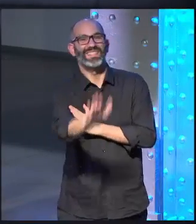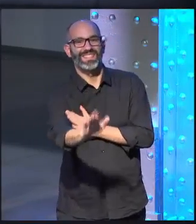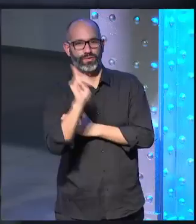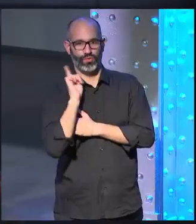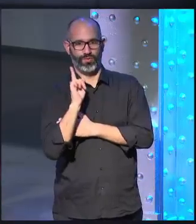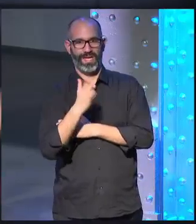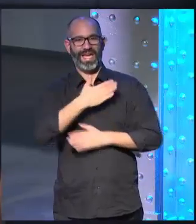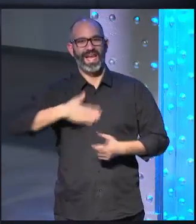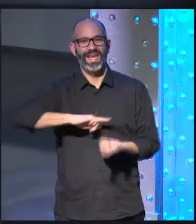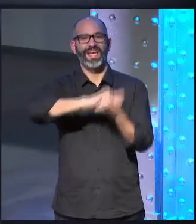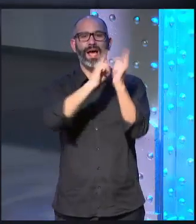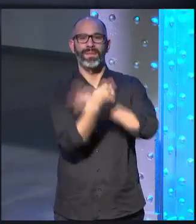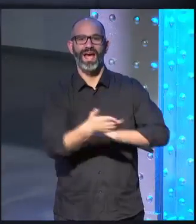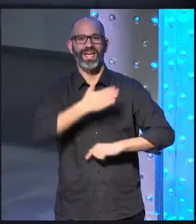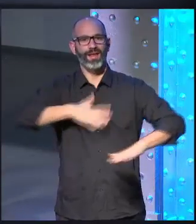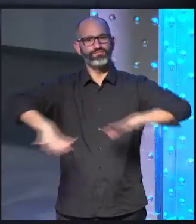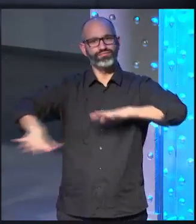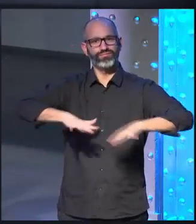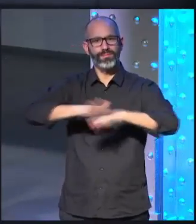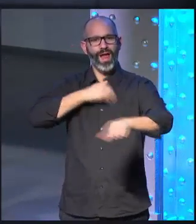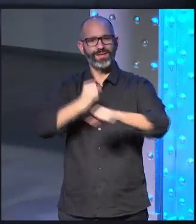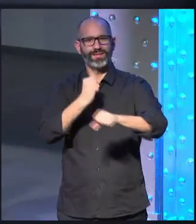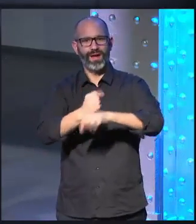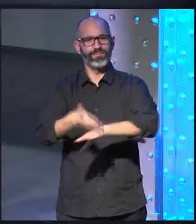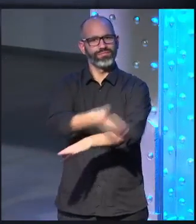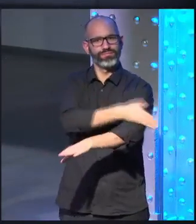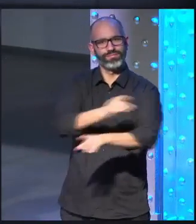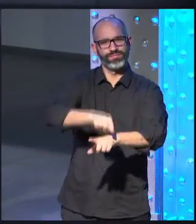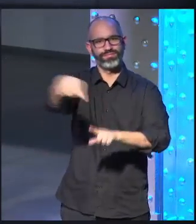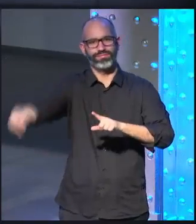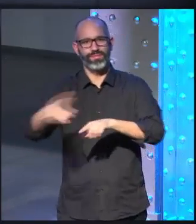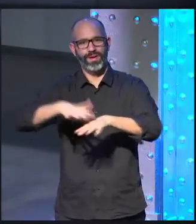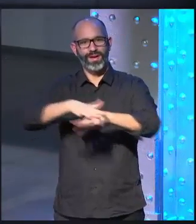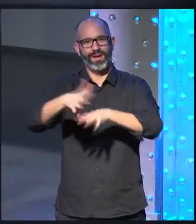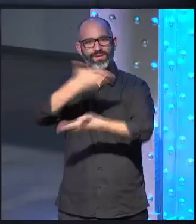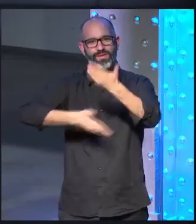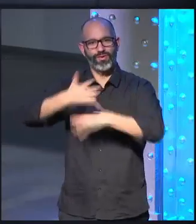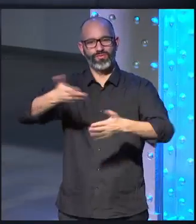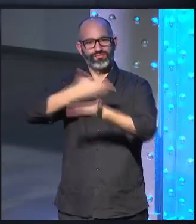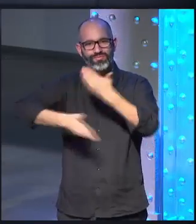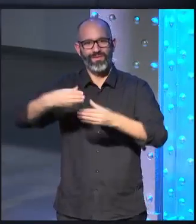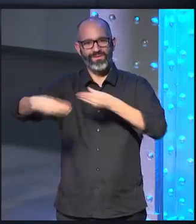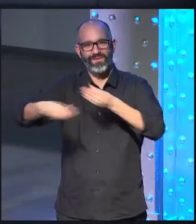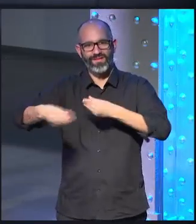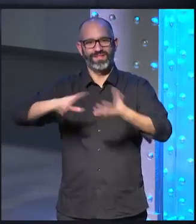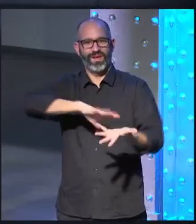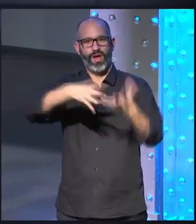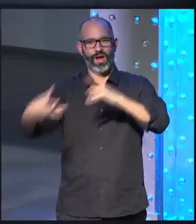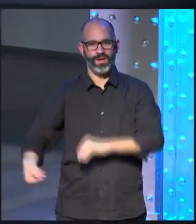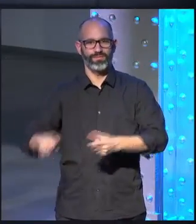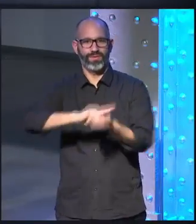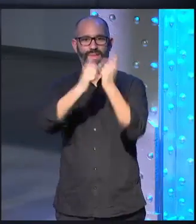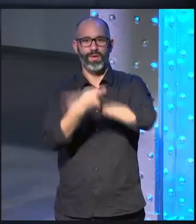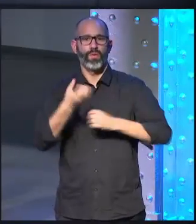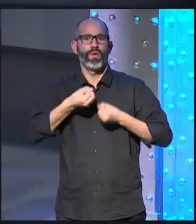querer cambiar, de querer ser proactivo, de trabajar de una forma en red, colaborativa, ágil, con flexibilidad a los cambios. Os voy a